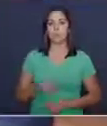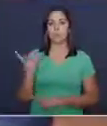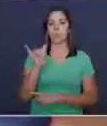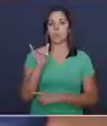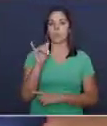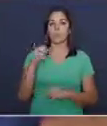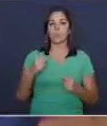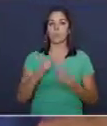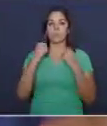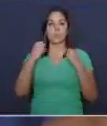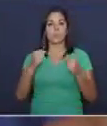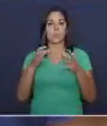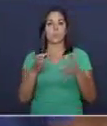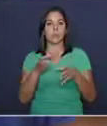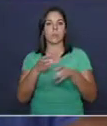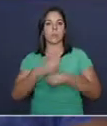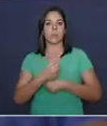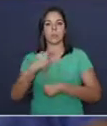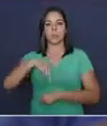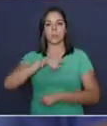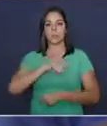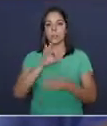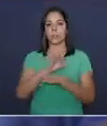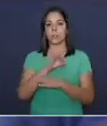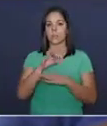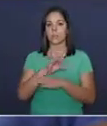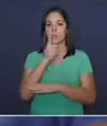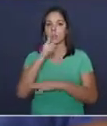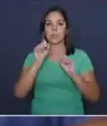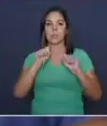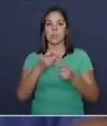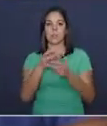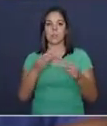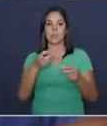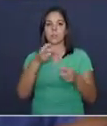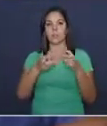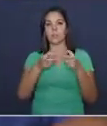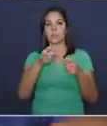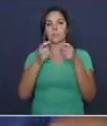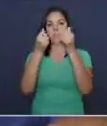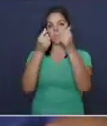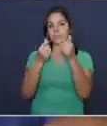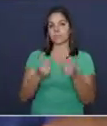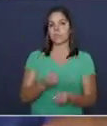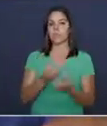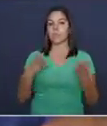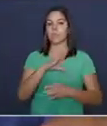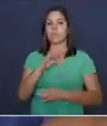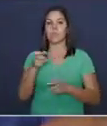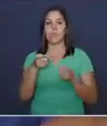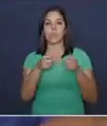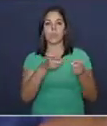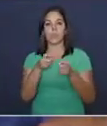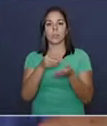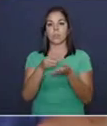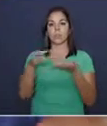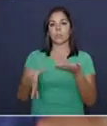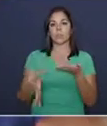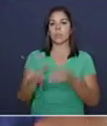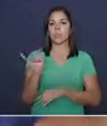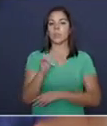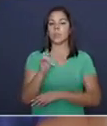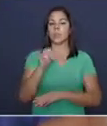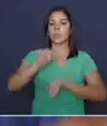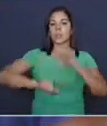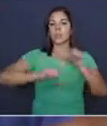Como Poder Ejecutivo, nuestra función en el saneamiento de las finanzas públicas y en el control del gasto, así